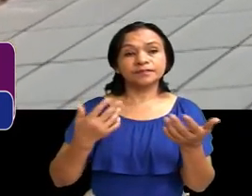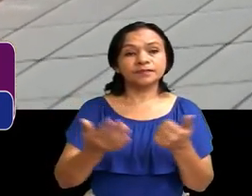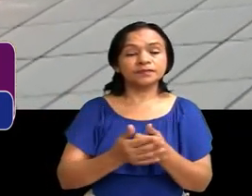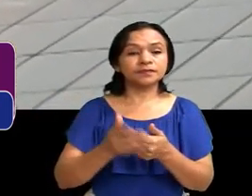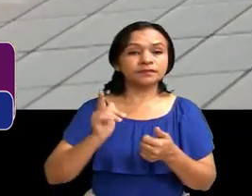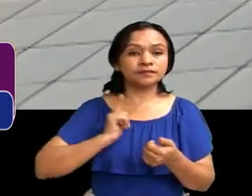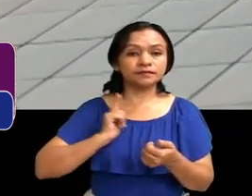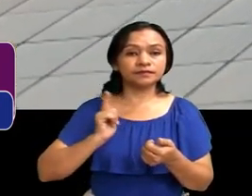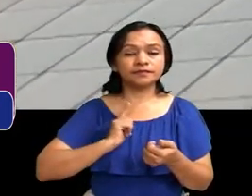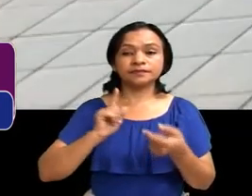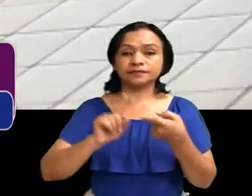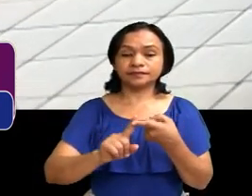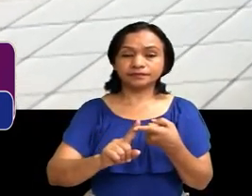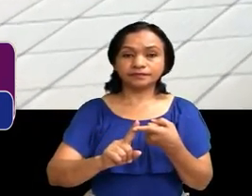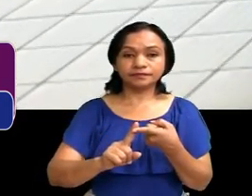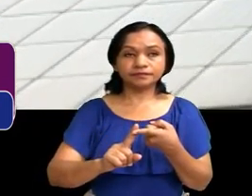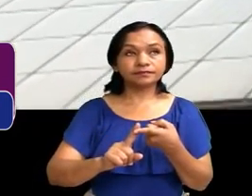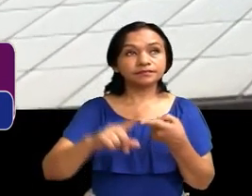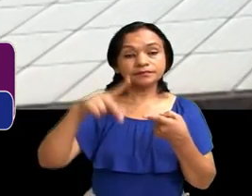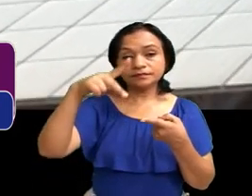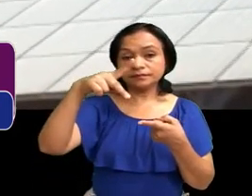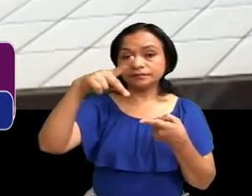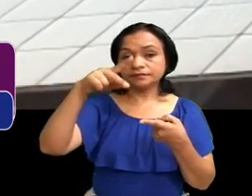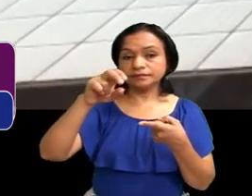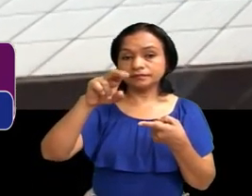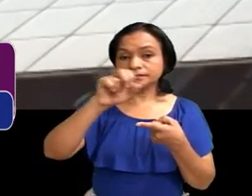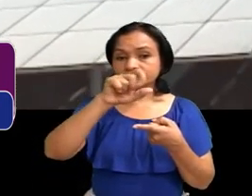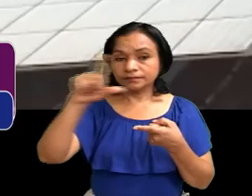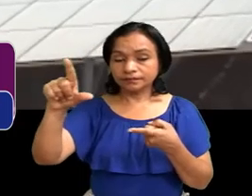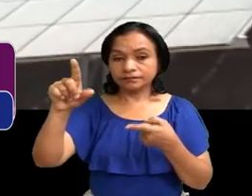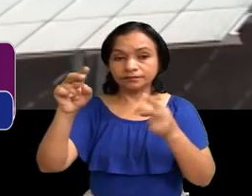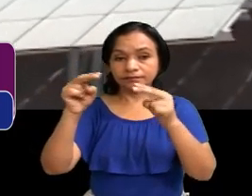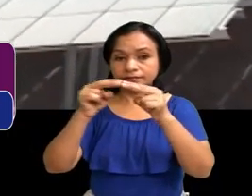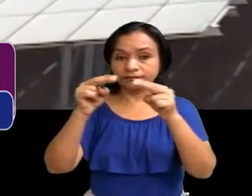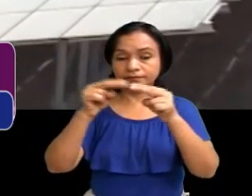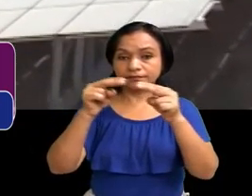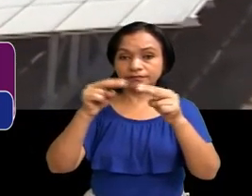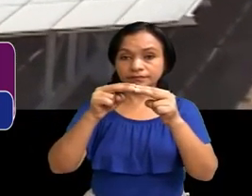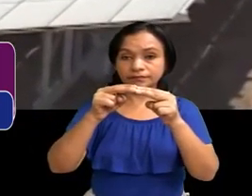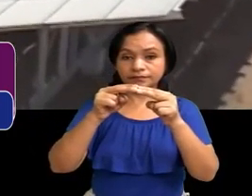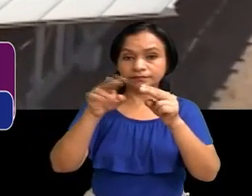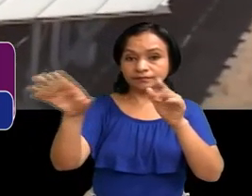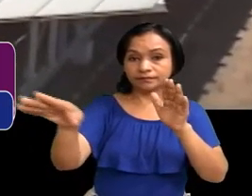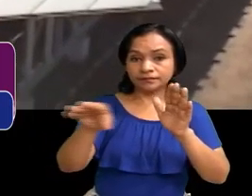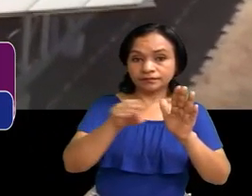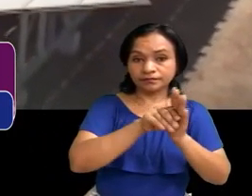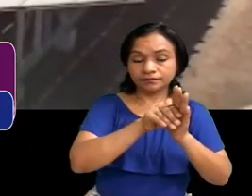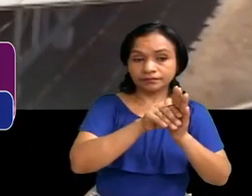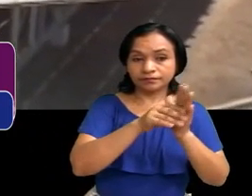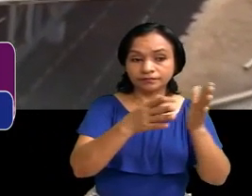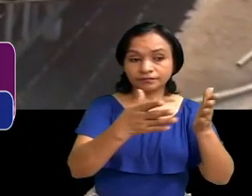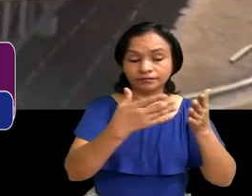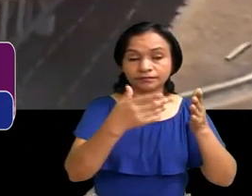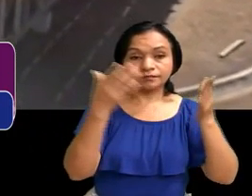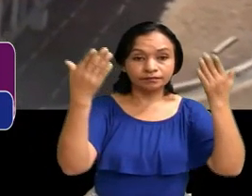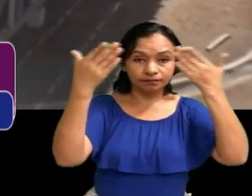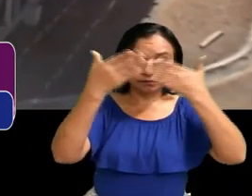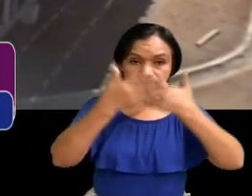Lleva, como te mencioné, paneles, su banco de batería para abastecer toda la demanda de energía por la